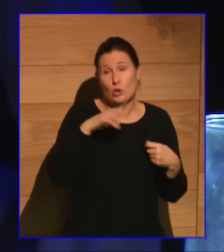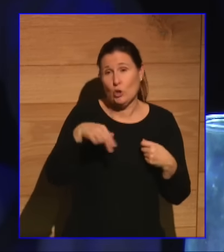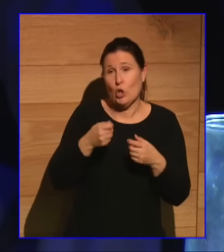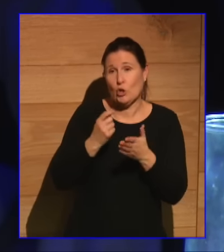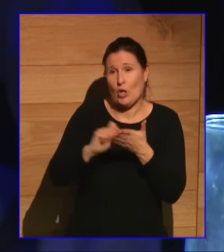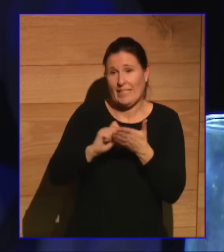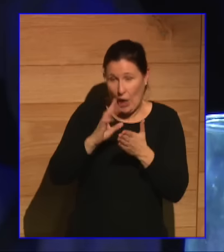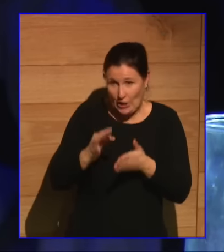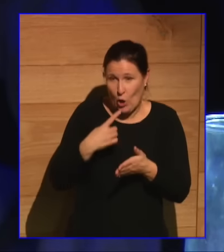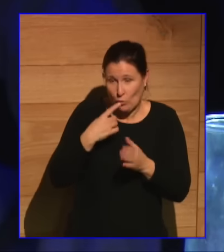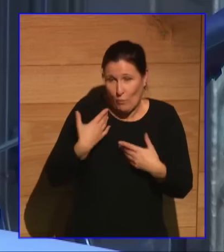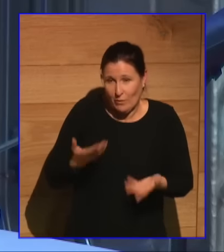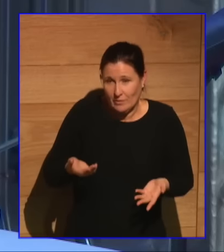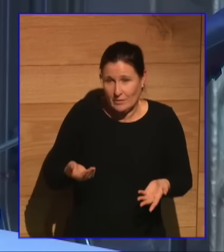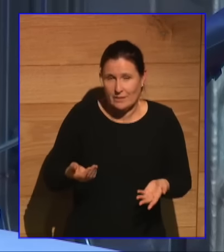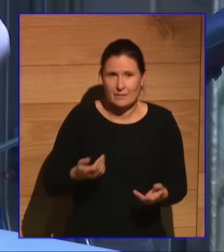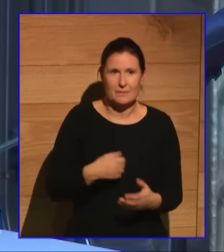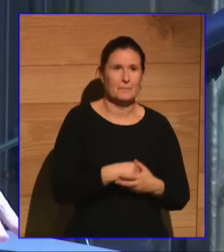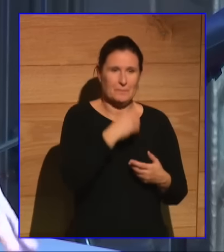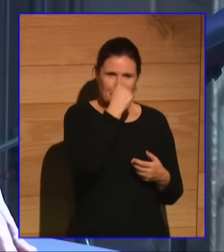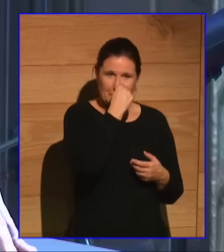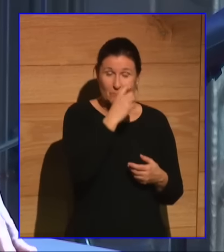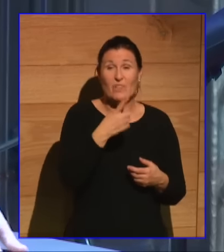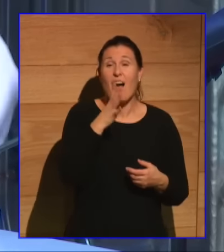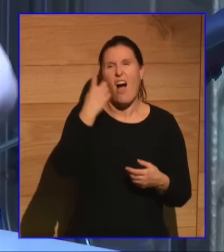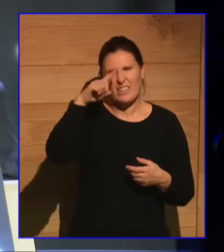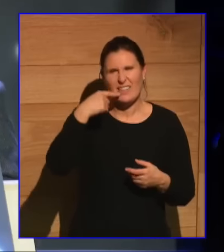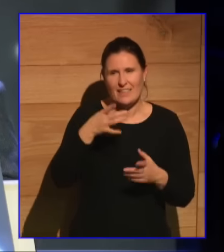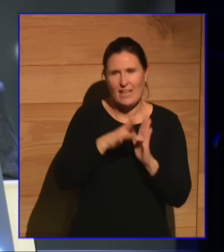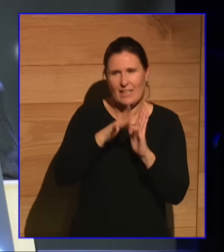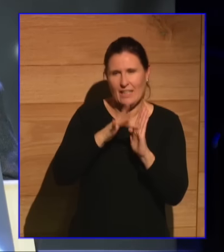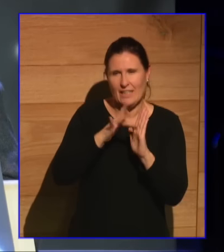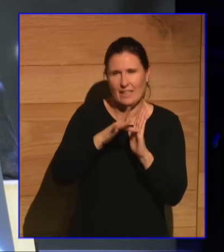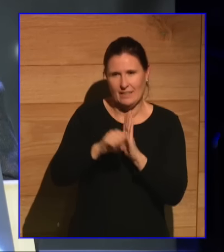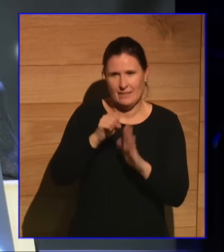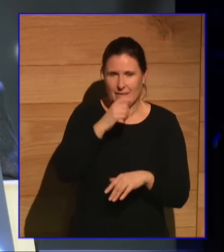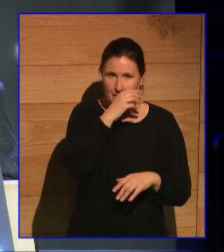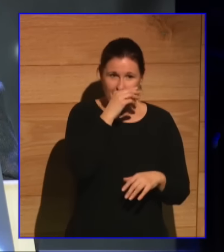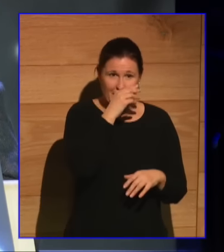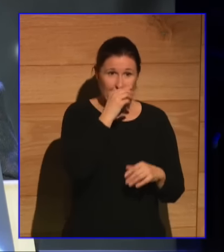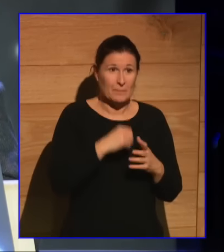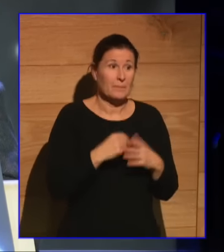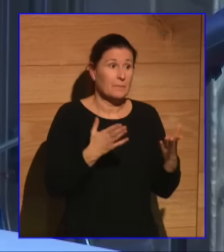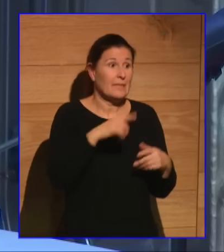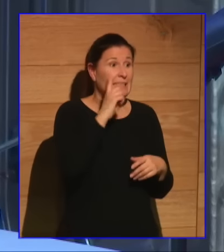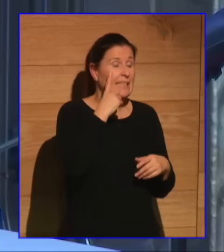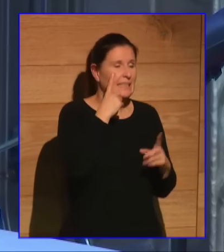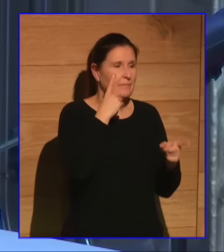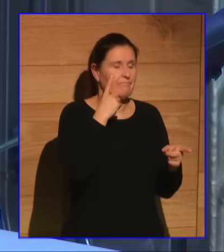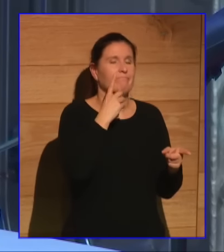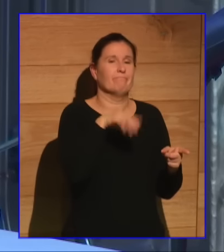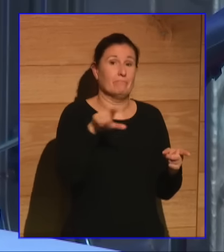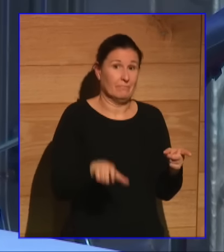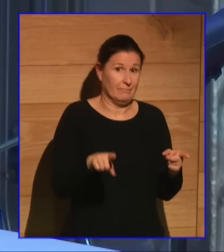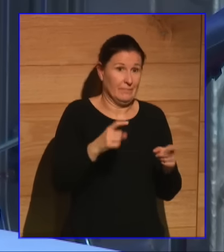dicho precisamente que esto era... Pues se va a enterar usted de la chapa que le va a caer. Y entonces, cuando se entera de que Kennedy es